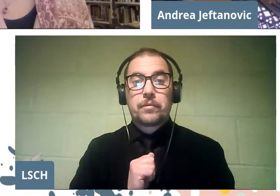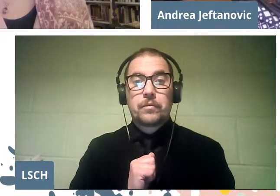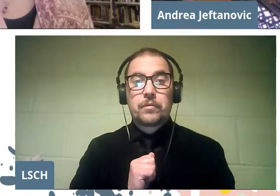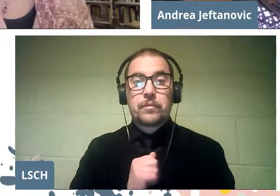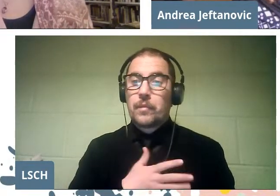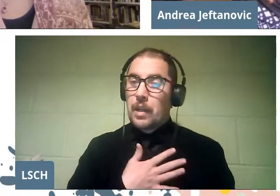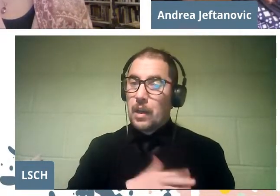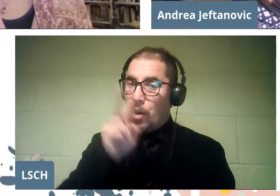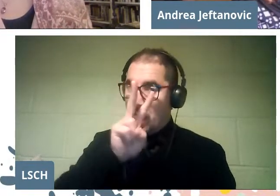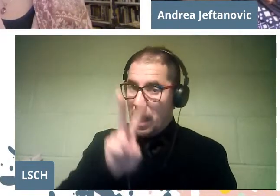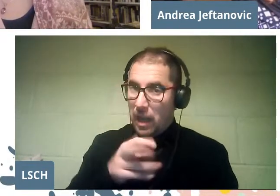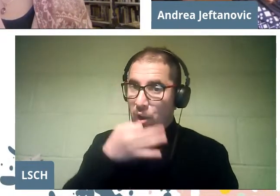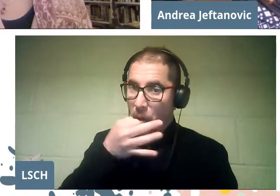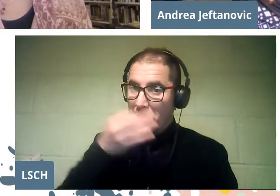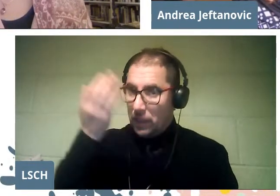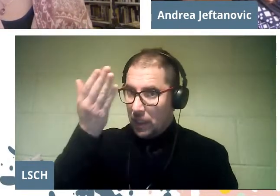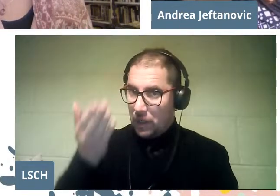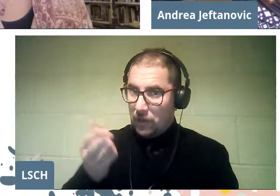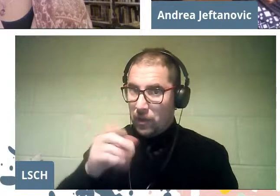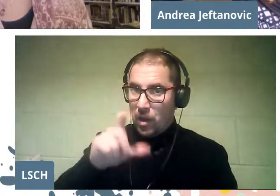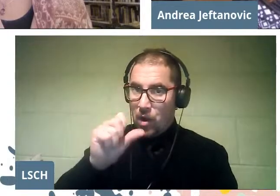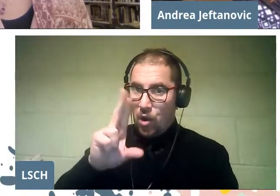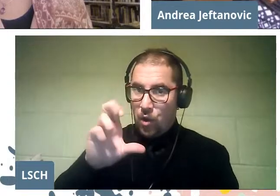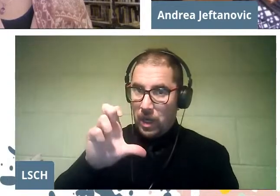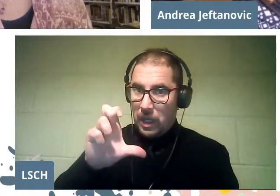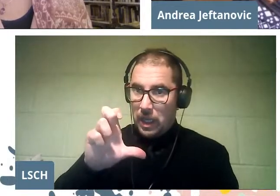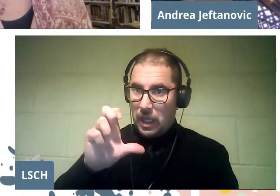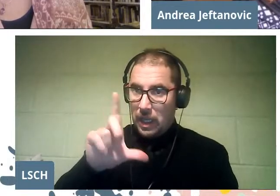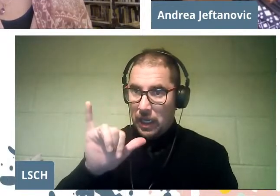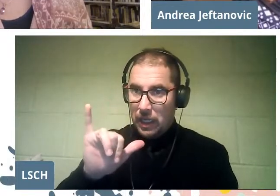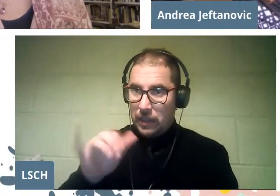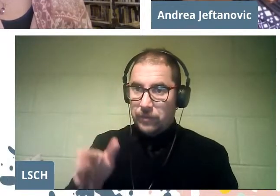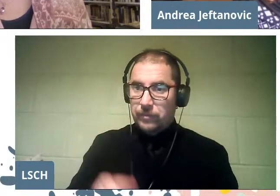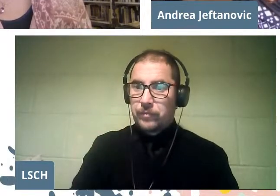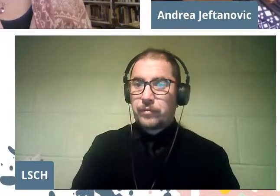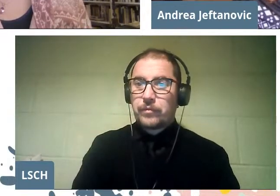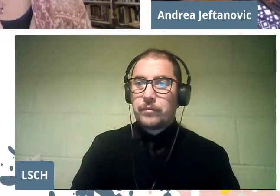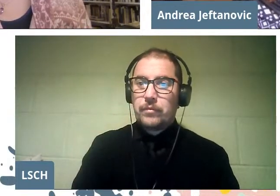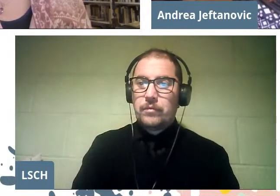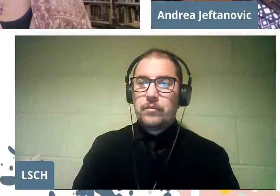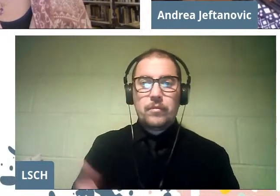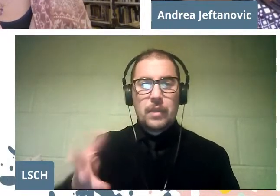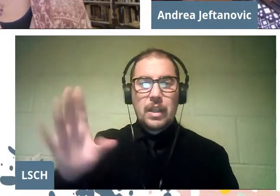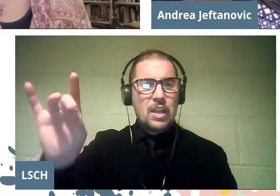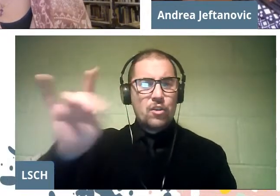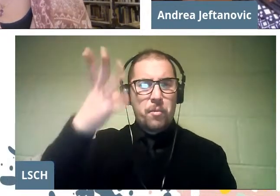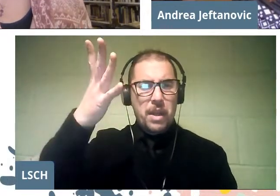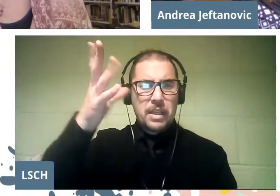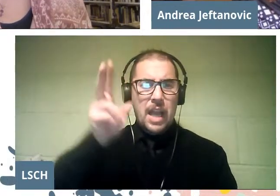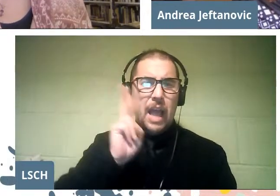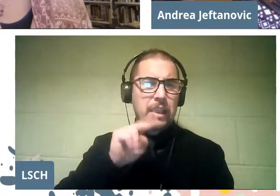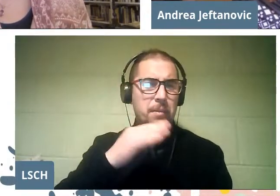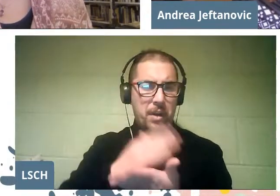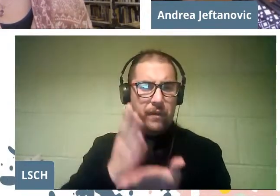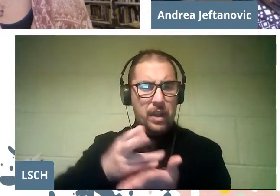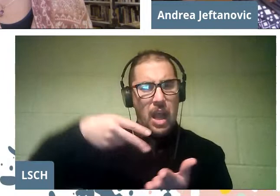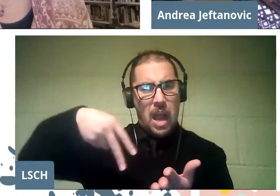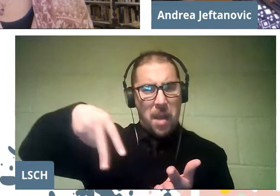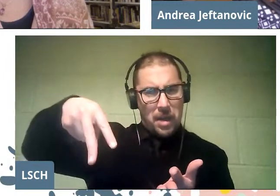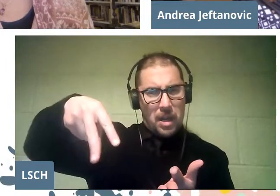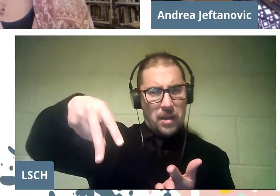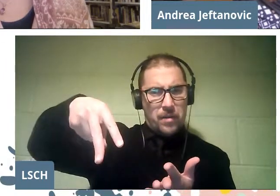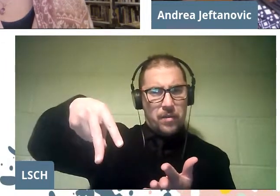quiero leerte un comentario de Lore Lee. Dice, la sorpresa y lo inesperado en el acto de caminar